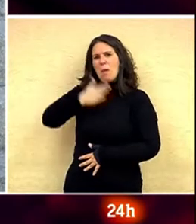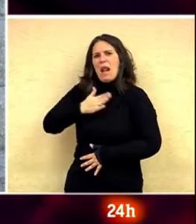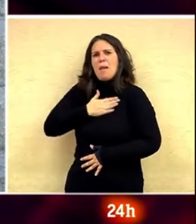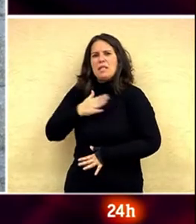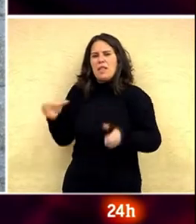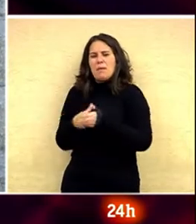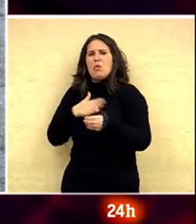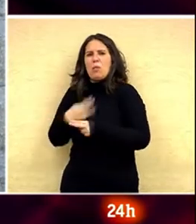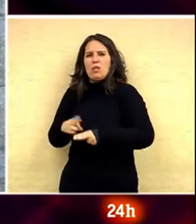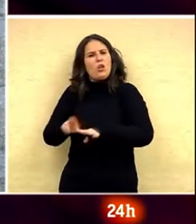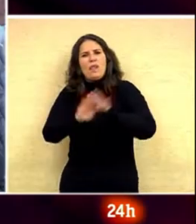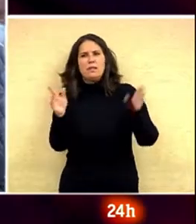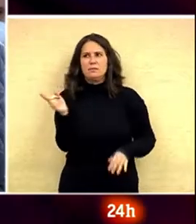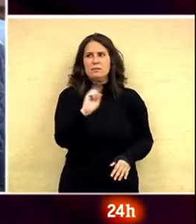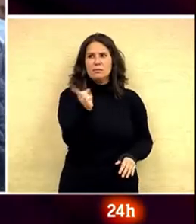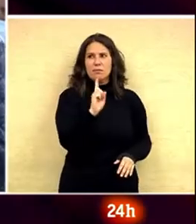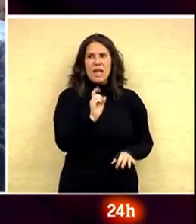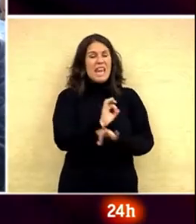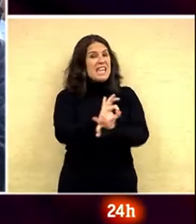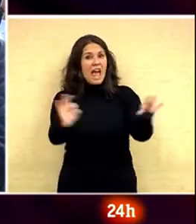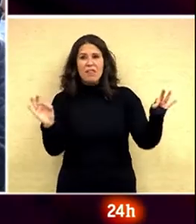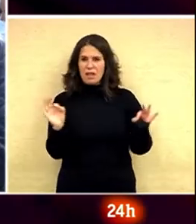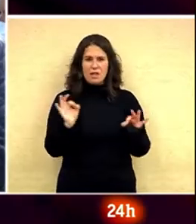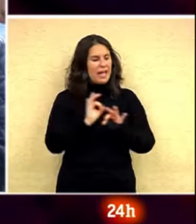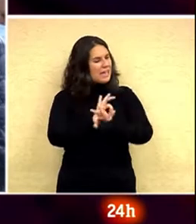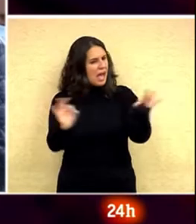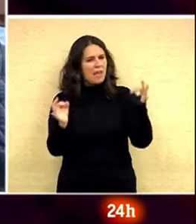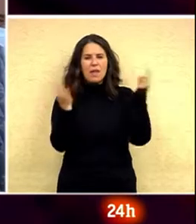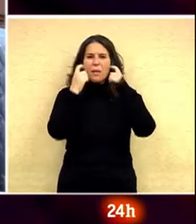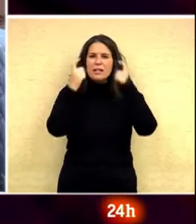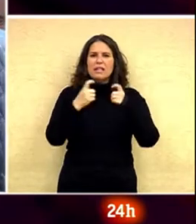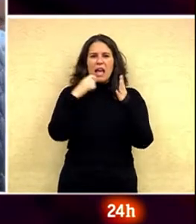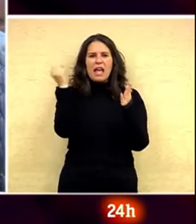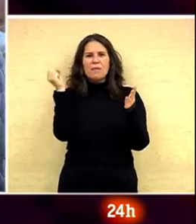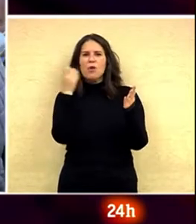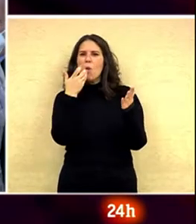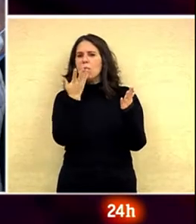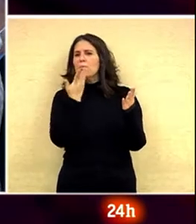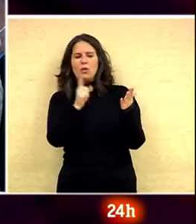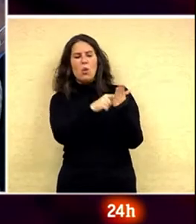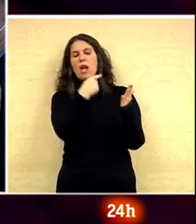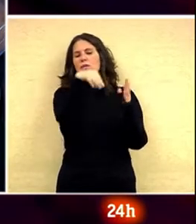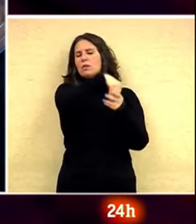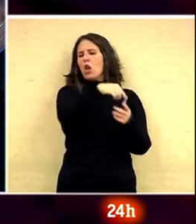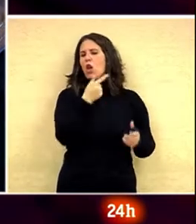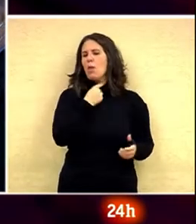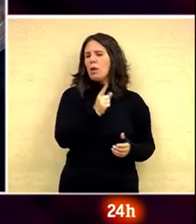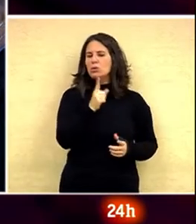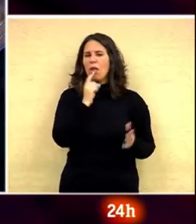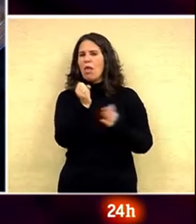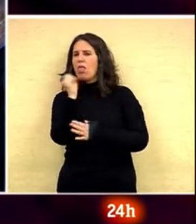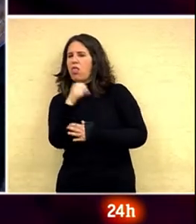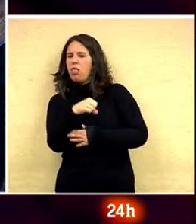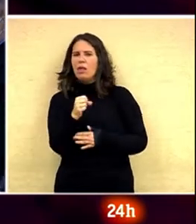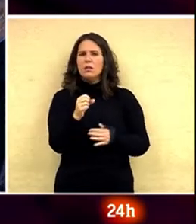y patrimonio partidista. Nadie tampoco debe pretender ignorar los contenidos que le resulten molestos o